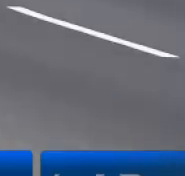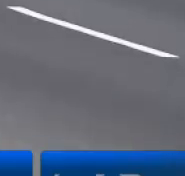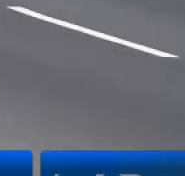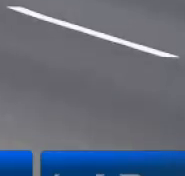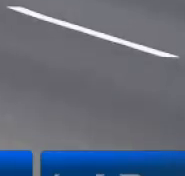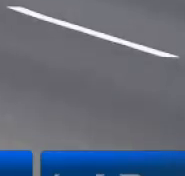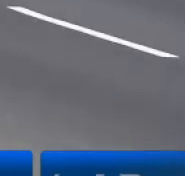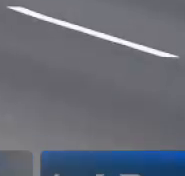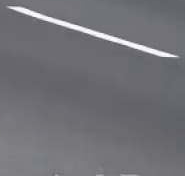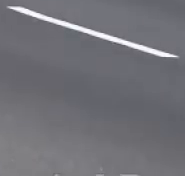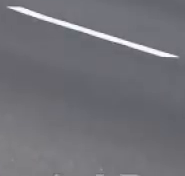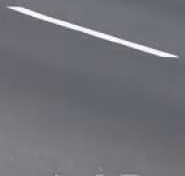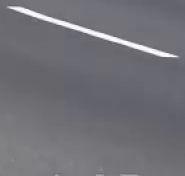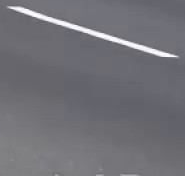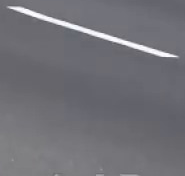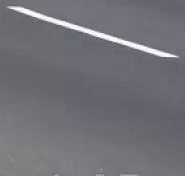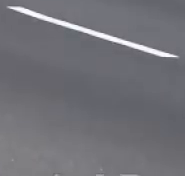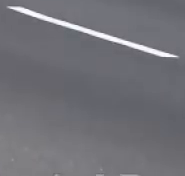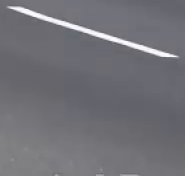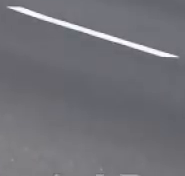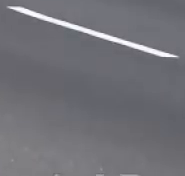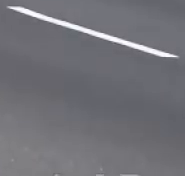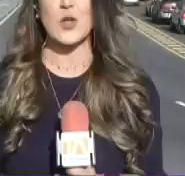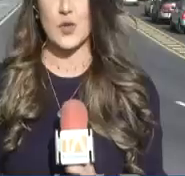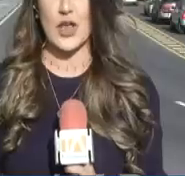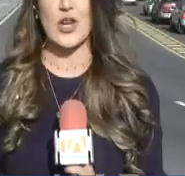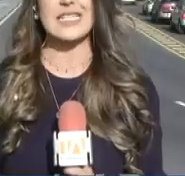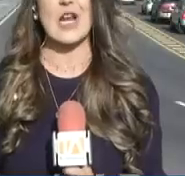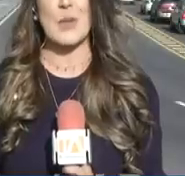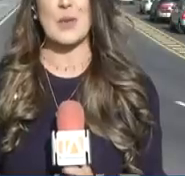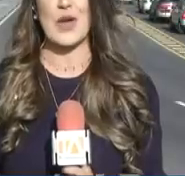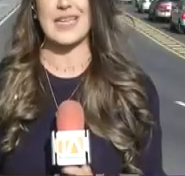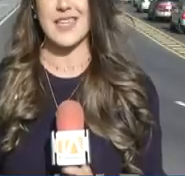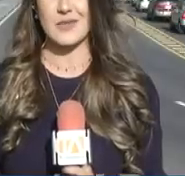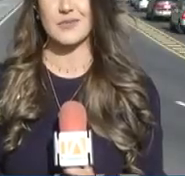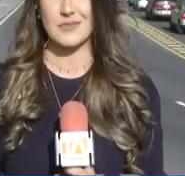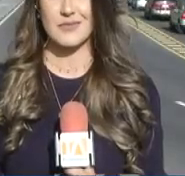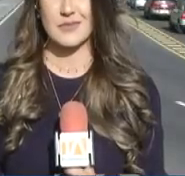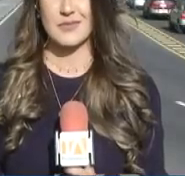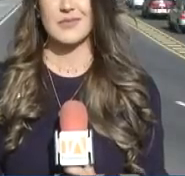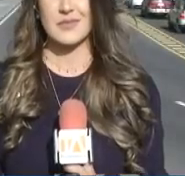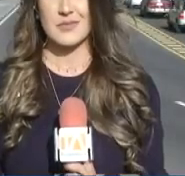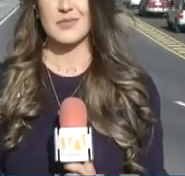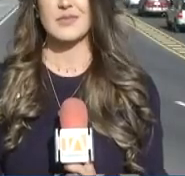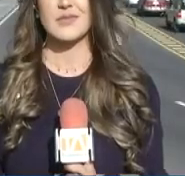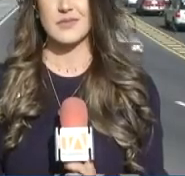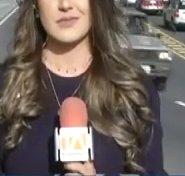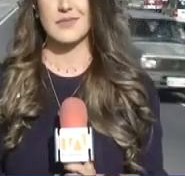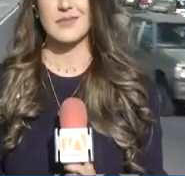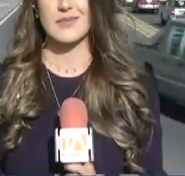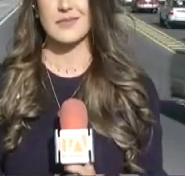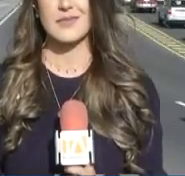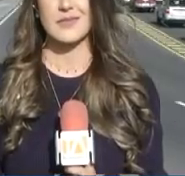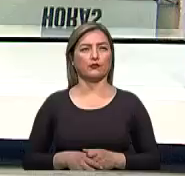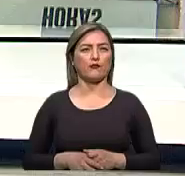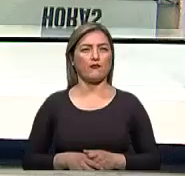les vamos a contar todos los detalles sobre esta preocupación que tienen los moradores de la Loma de Puengasí. Muchas gracias, Angie y Fer. Vamos a estar